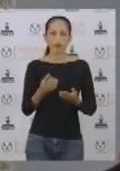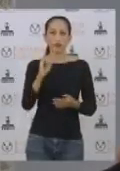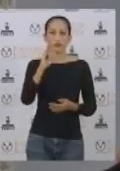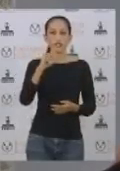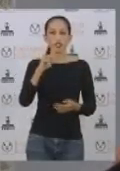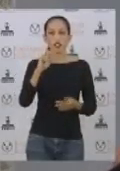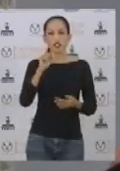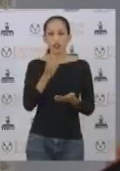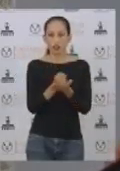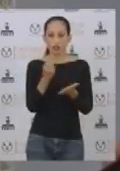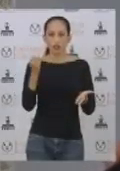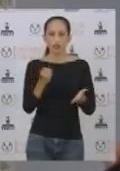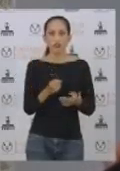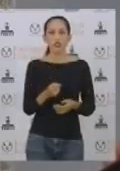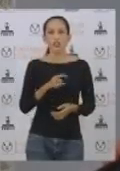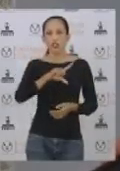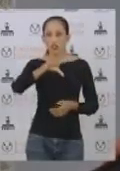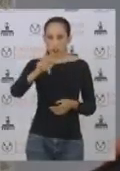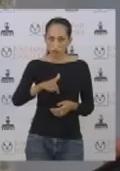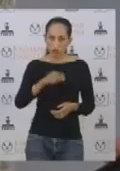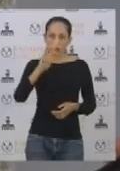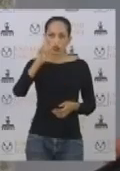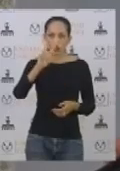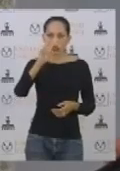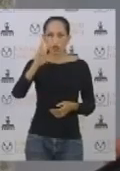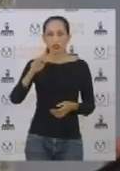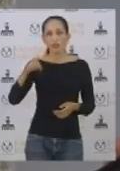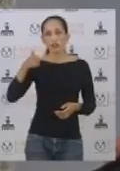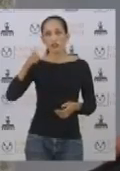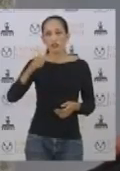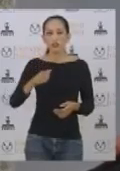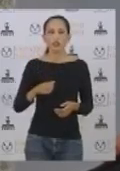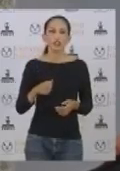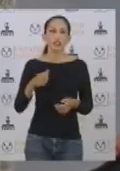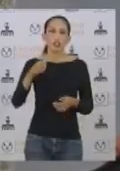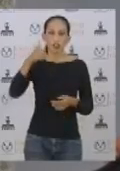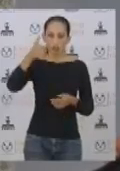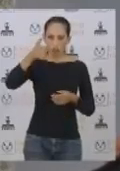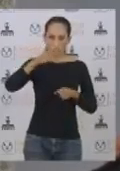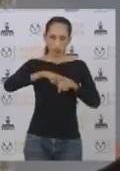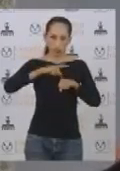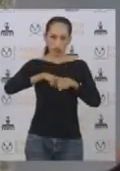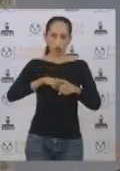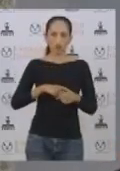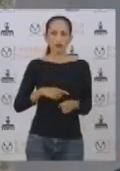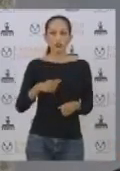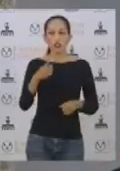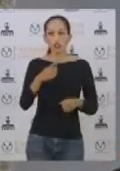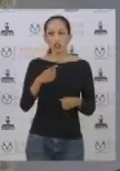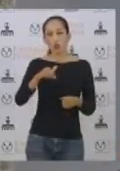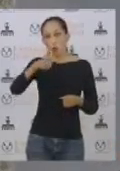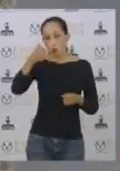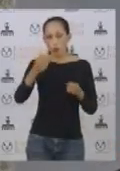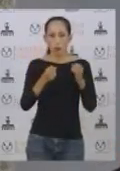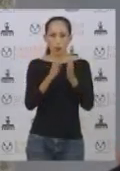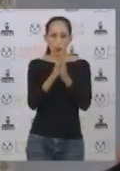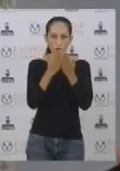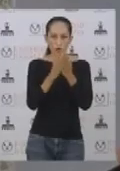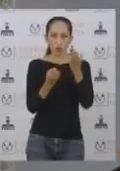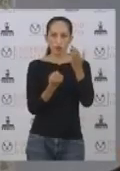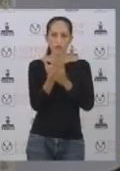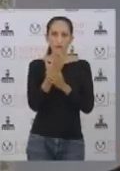ITCA. Uh-huh. Y por la tarde, el viernes 11 a las 6 de la tarde, se estará presentando el libro Reciclajes, del maestro Alfredo Marco, que